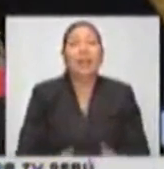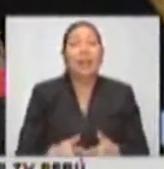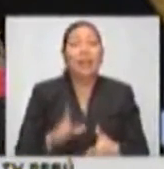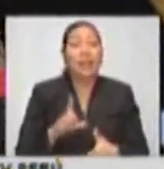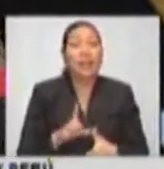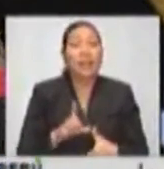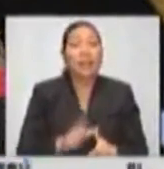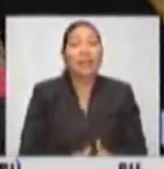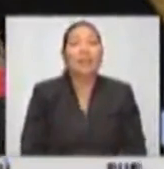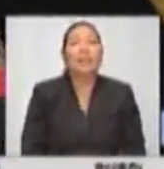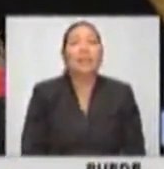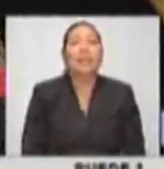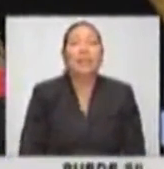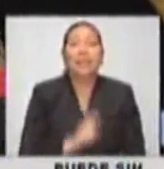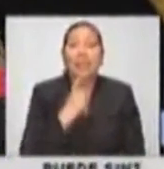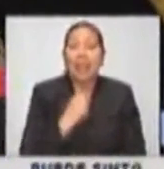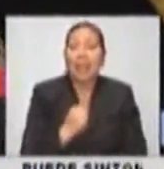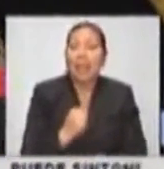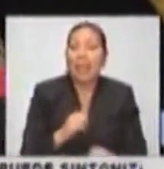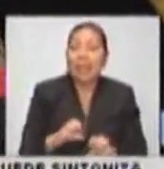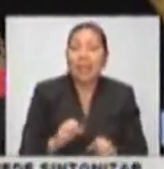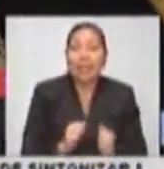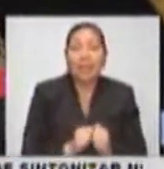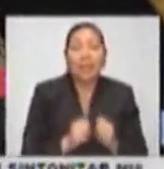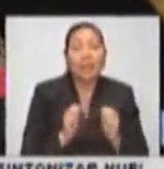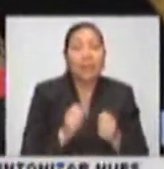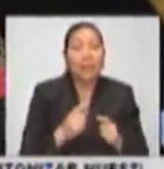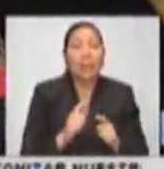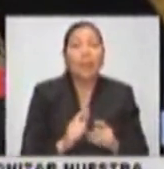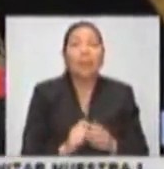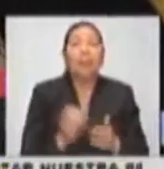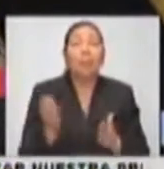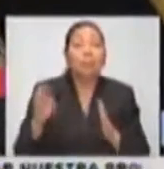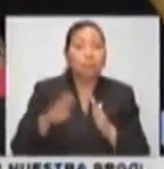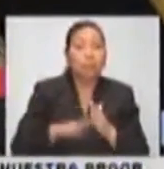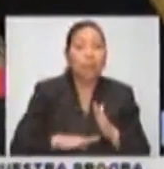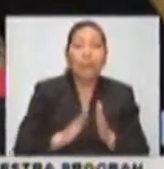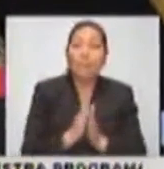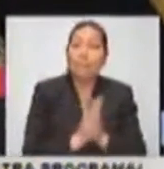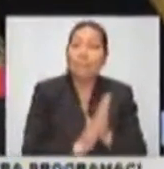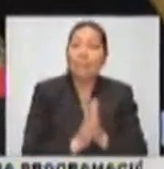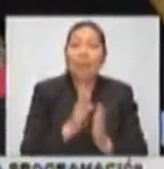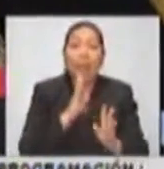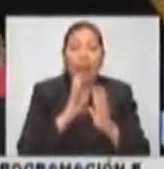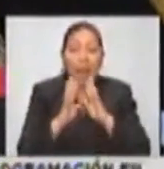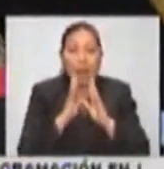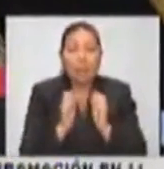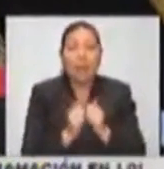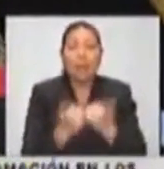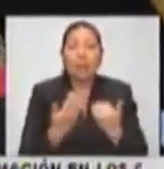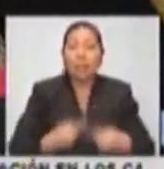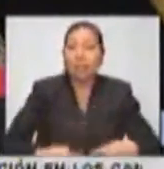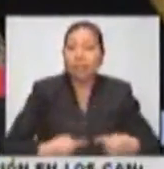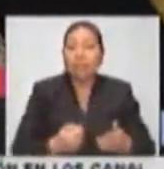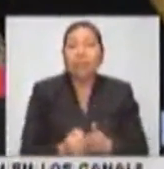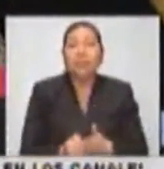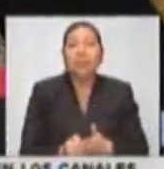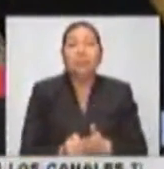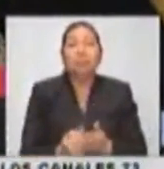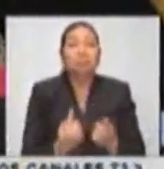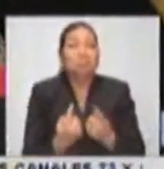Latinoamérica, se está haciendo un programa de Latinoamérica que permite ya aterrizar esos beneficios de diálogo, esta discusión entre